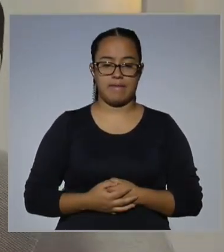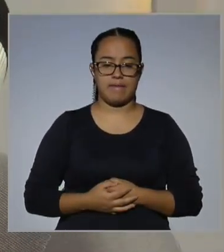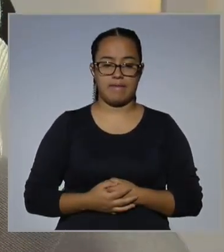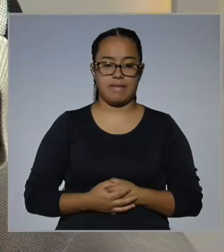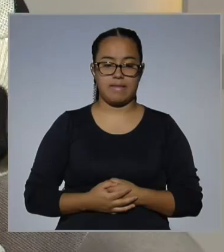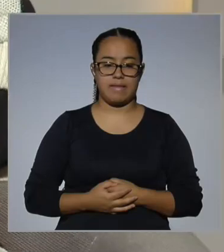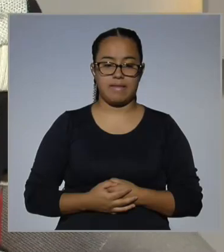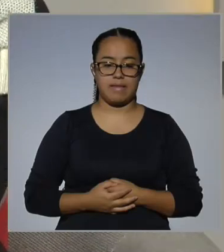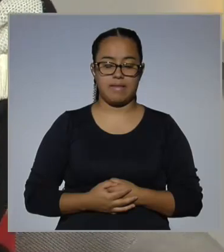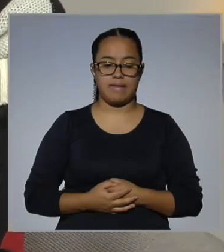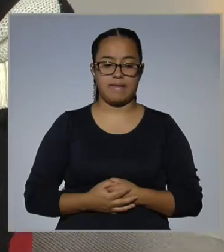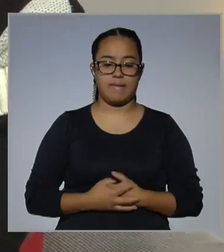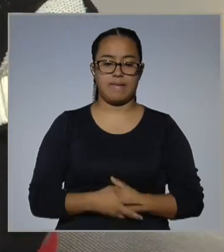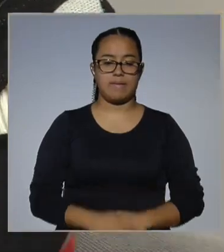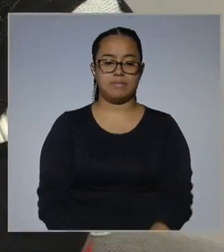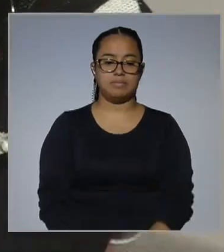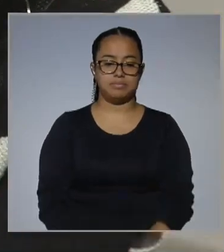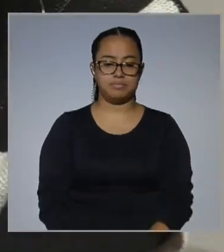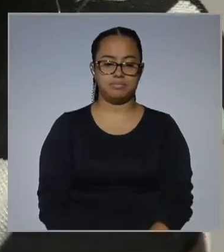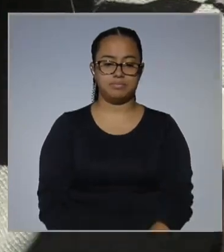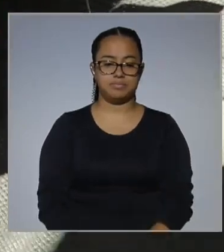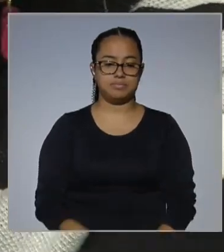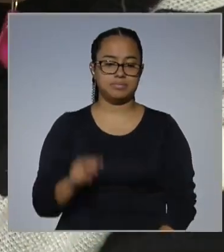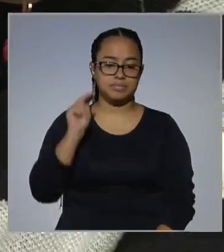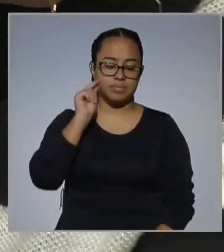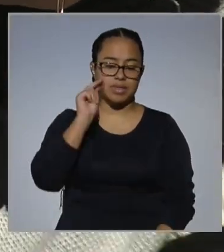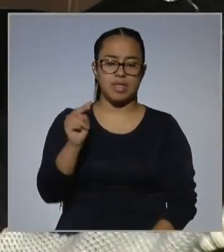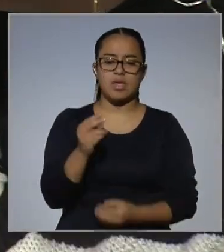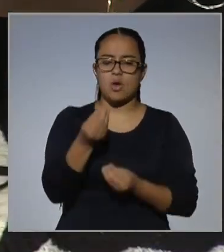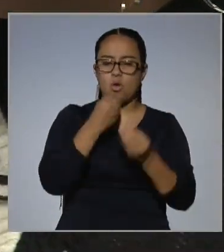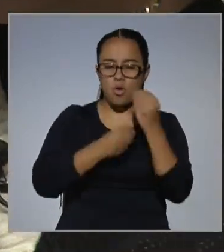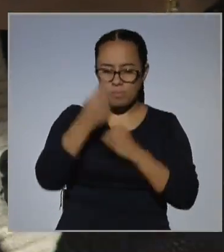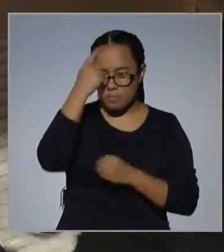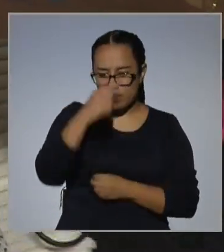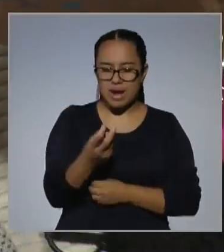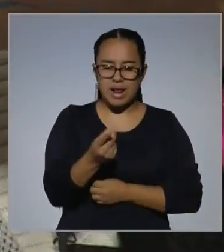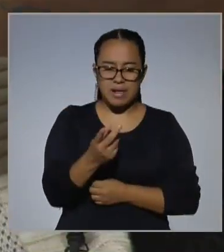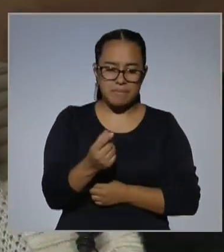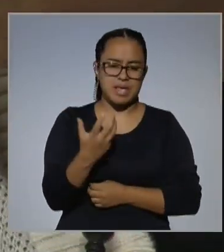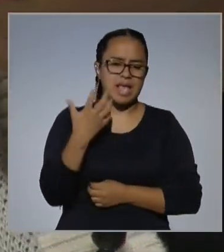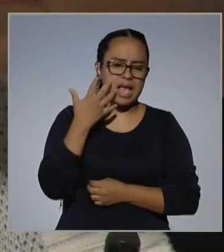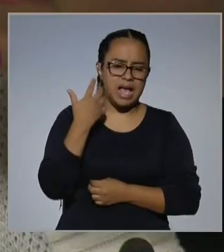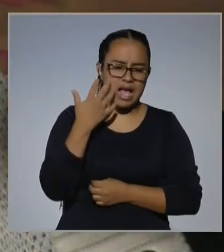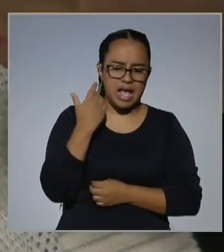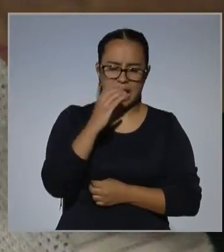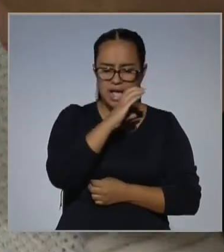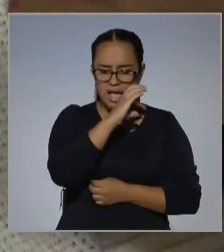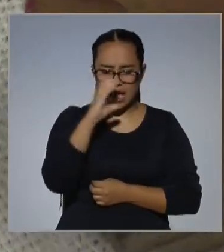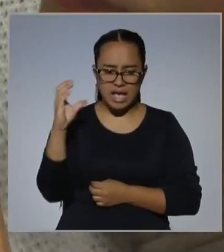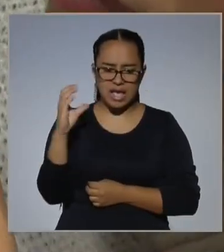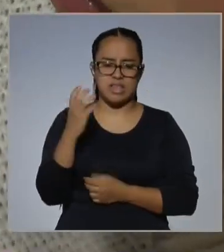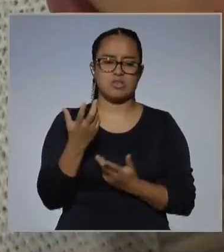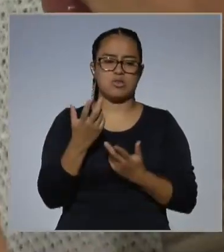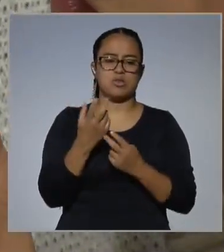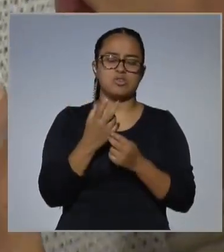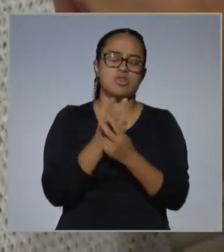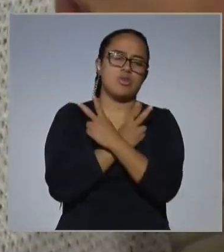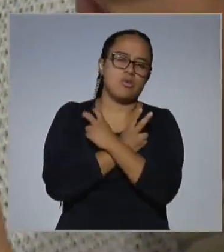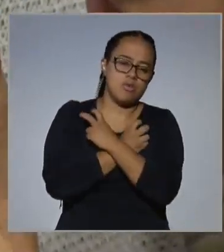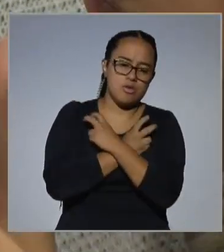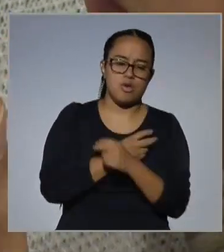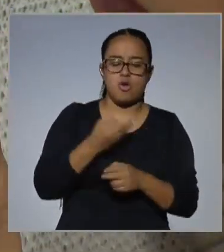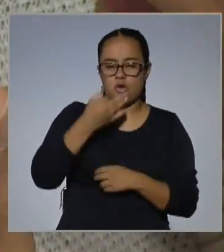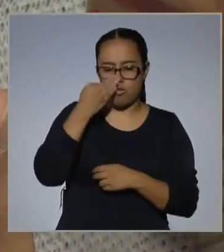Aquí. Vean, aquí tienen con las croquetas, las fotos de los gatitos, las calaveritas, la flor de cempasúchil